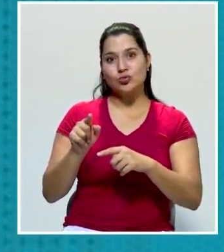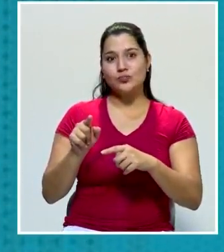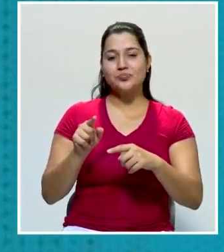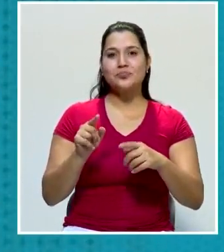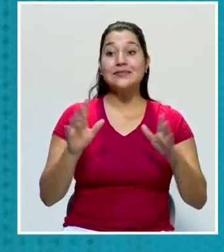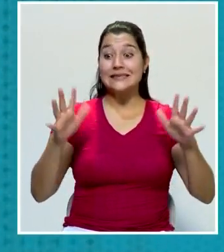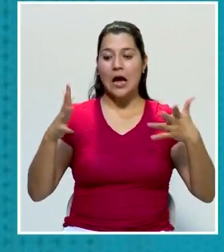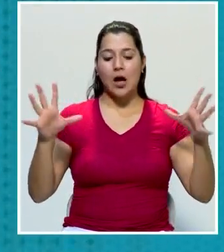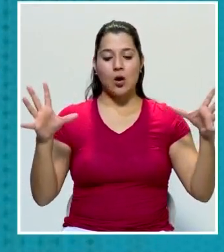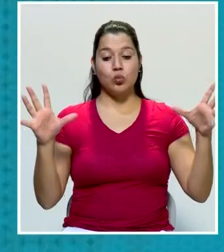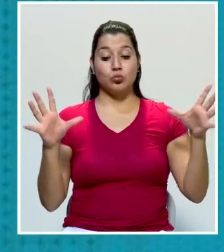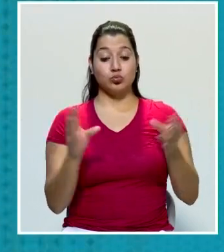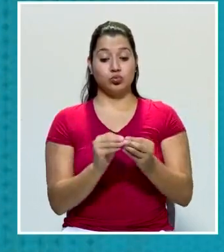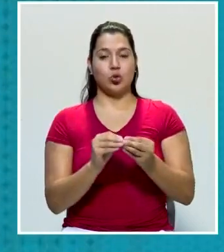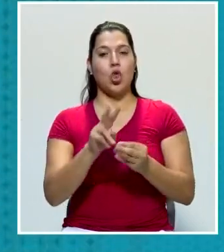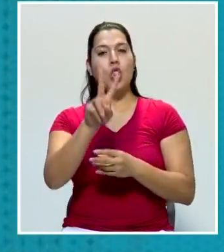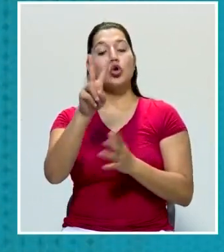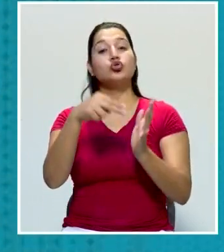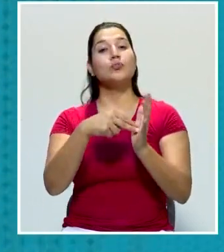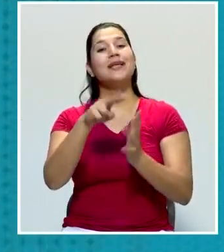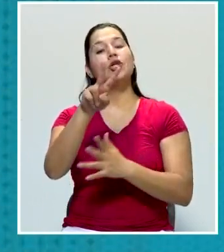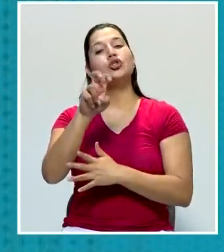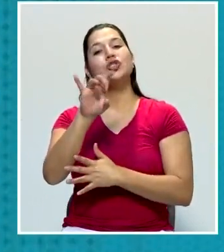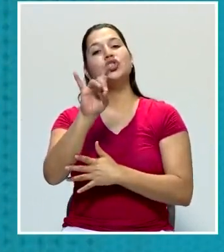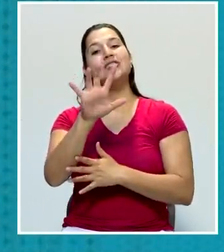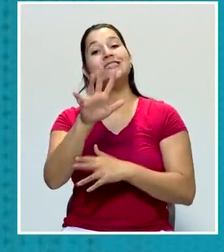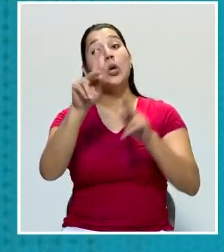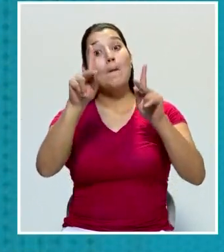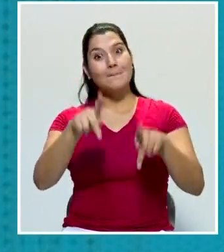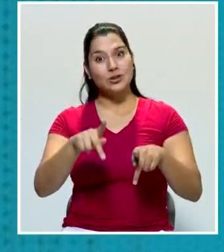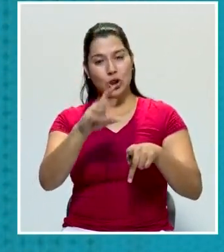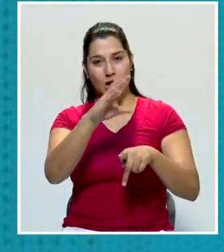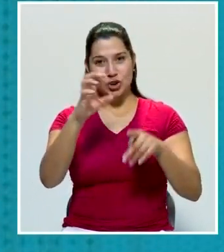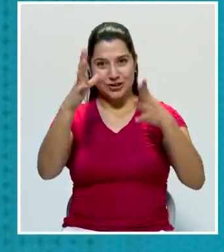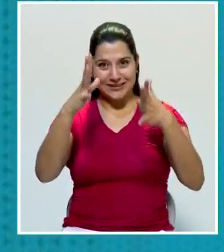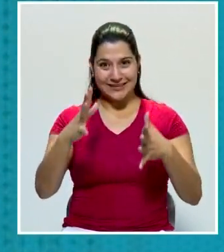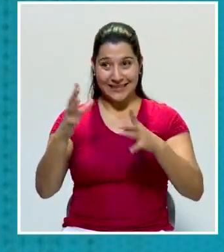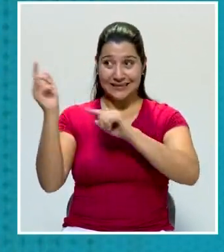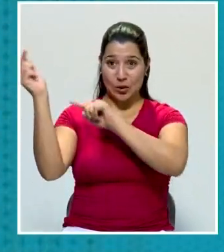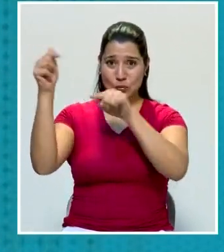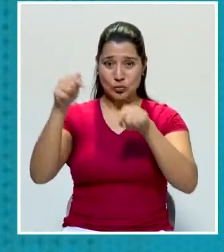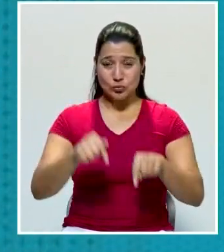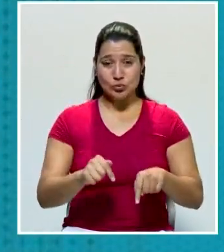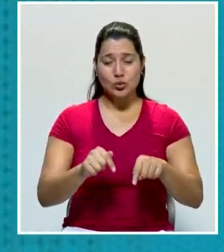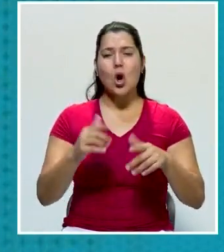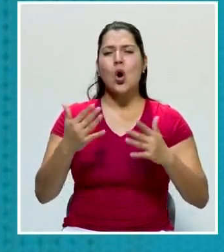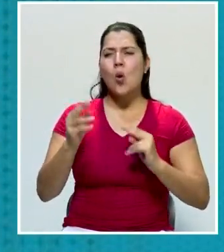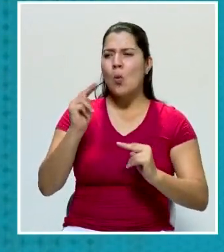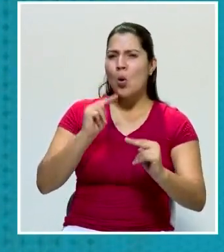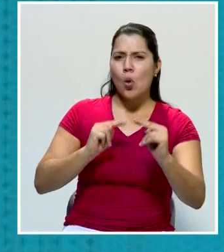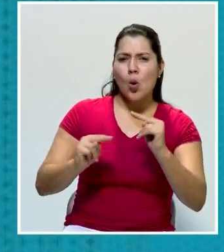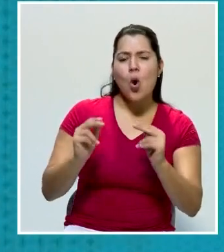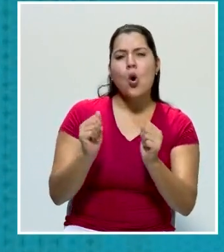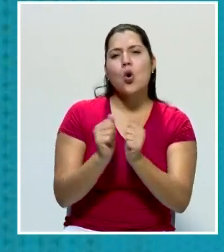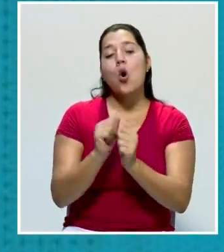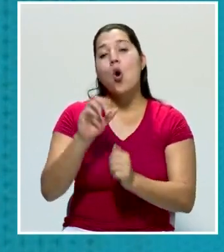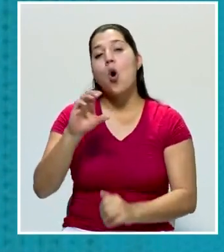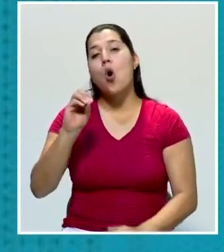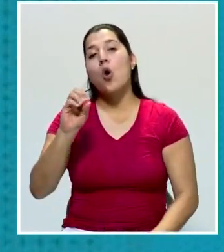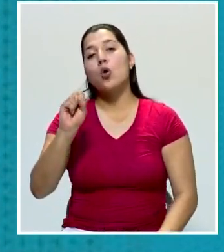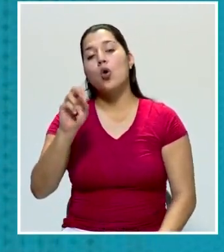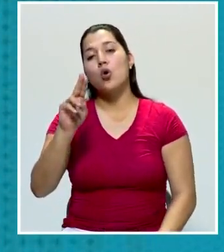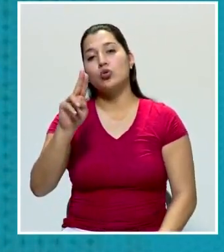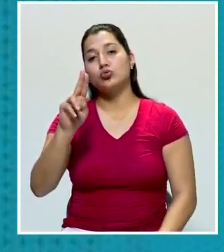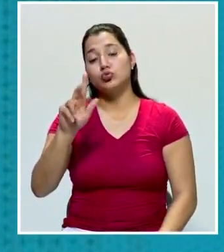costarricenses que fueron repatriados en 161 vuelos, operaciones que se pudieron ejecutar por las gestiones con consulados, embajadas